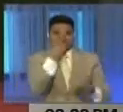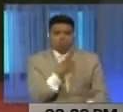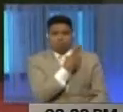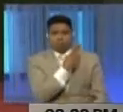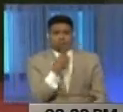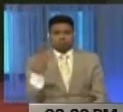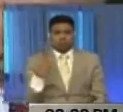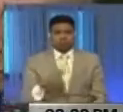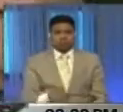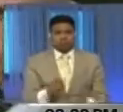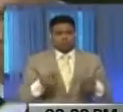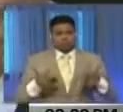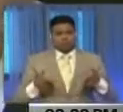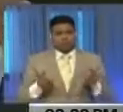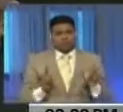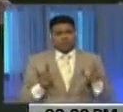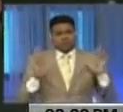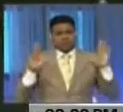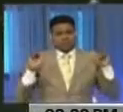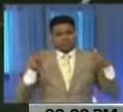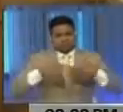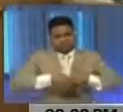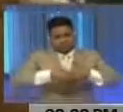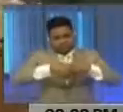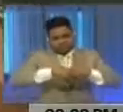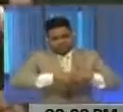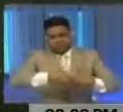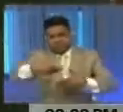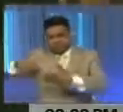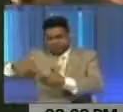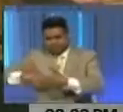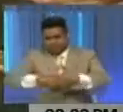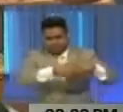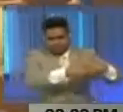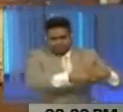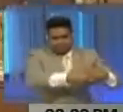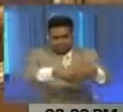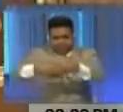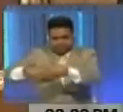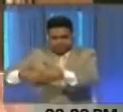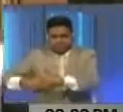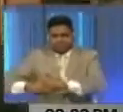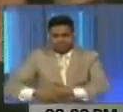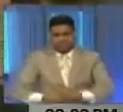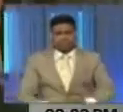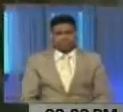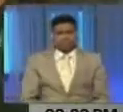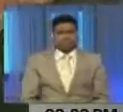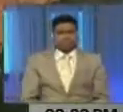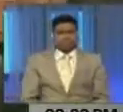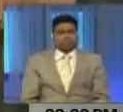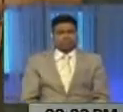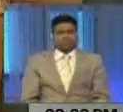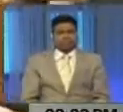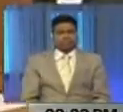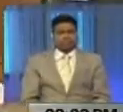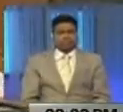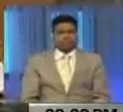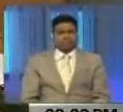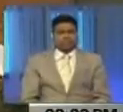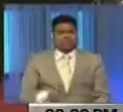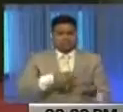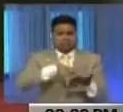Allí las autoridades saludan al mandatario nacional, entre otras autoridades del Ejecutivo Nacional. Firma de carta